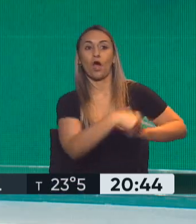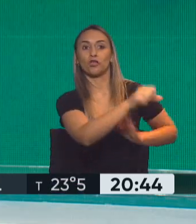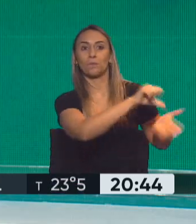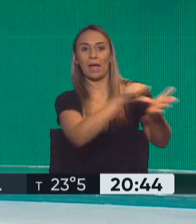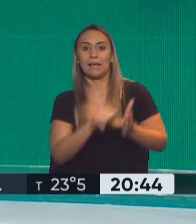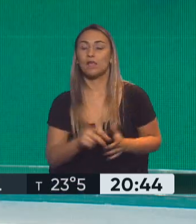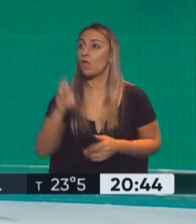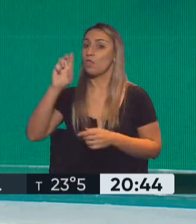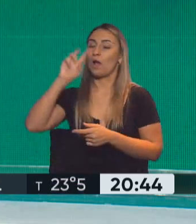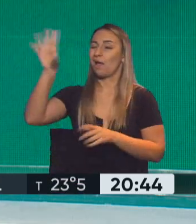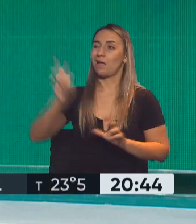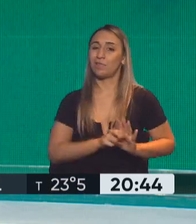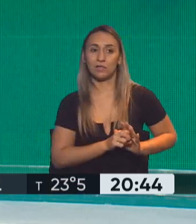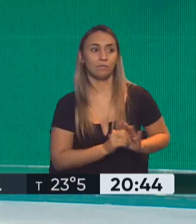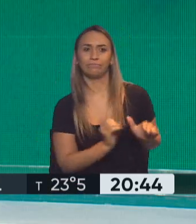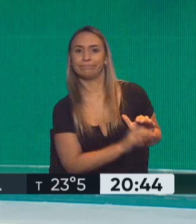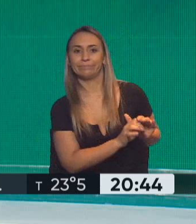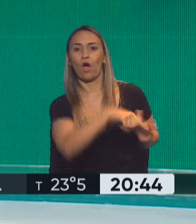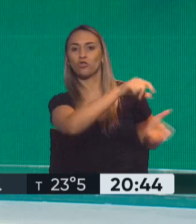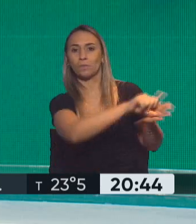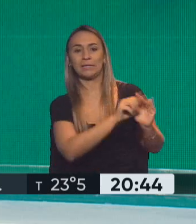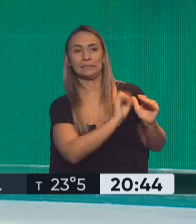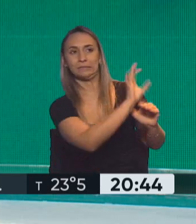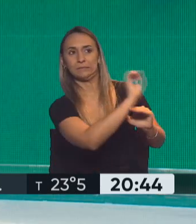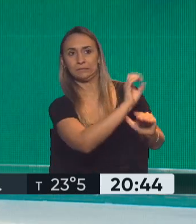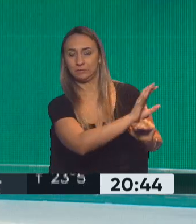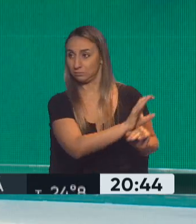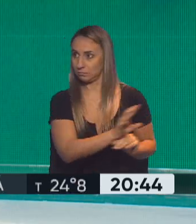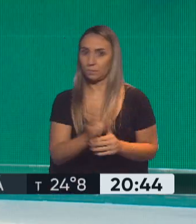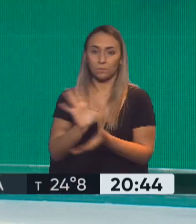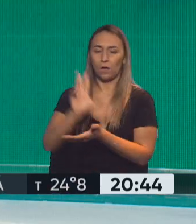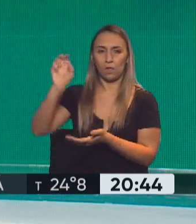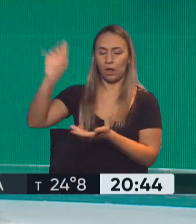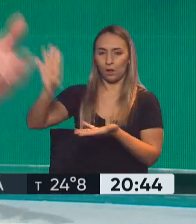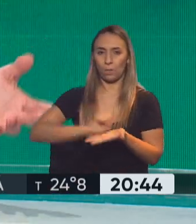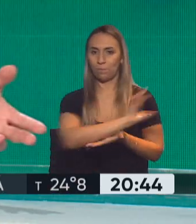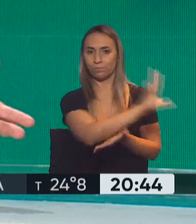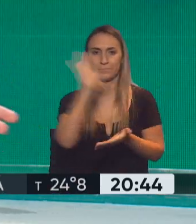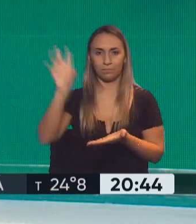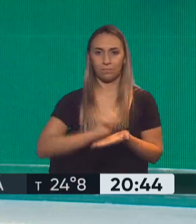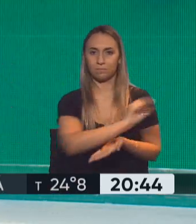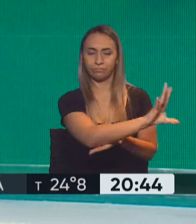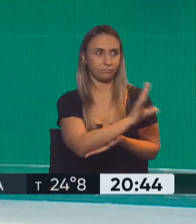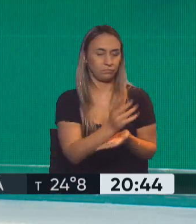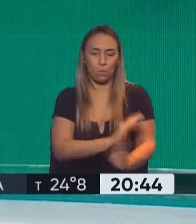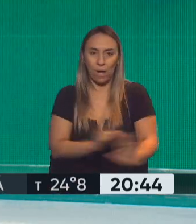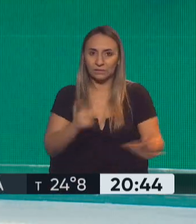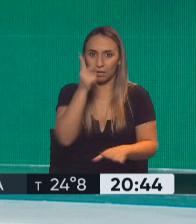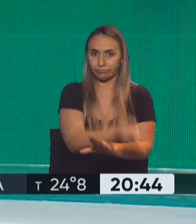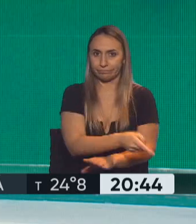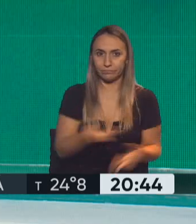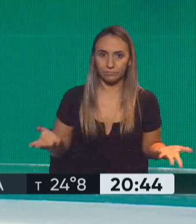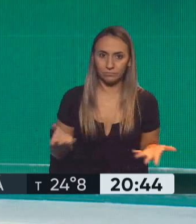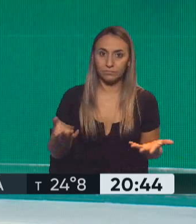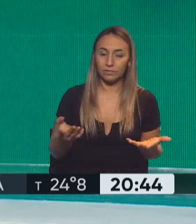del país todo el tiempo que traigan los dólares para pagarle al fondo monetariointernacional digo esto puede ser más que una expresión de deseo hay herramientas para poder